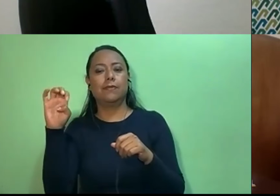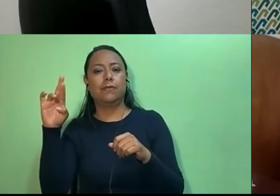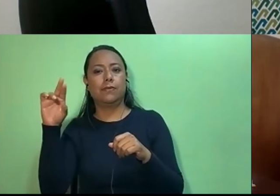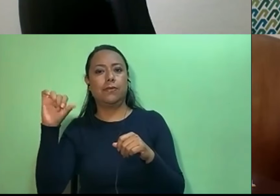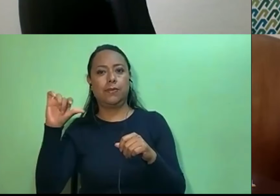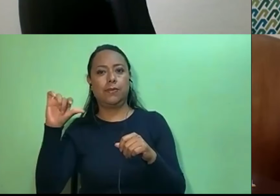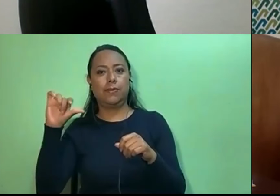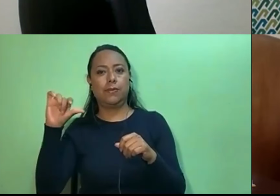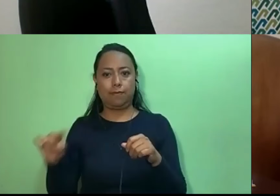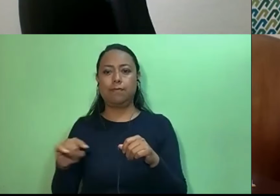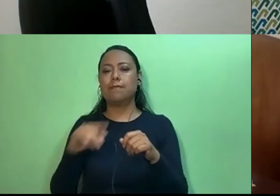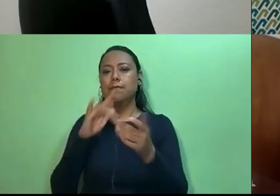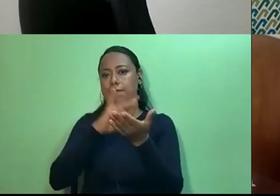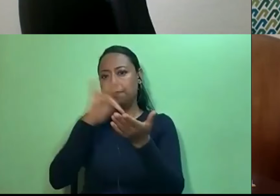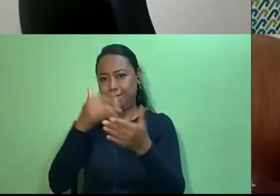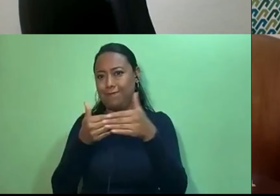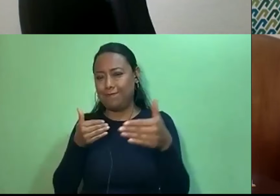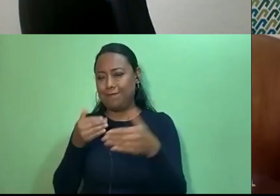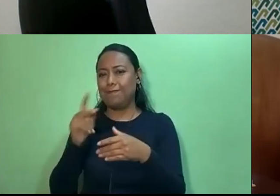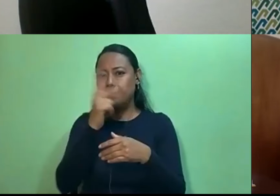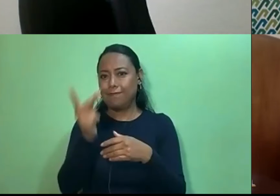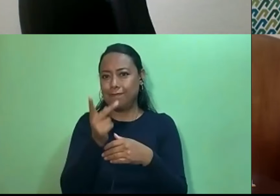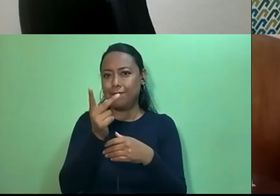mis planteamientos. Muchas gracias.